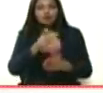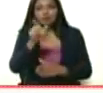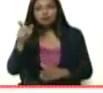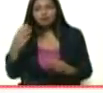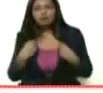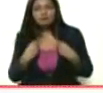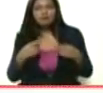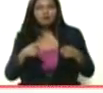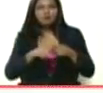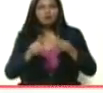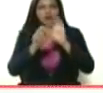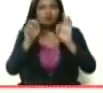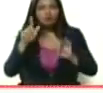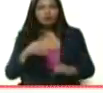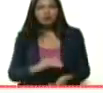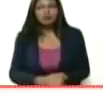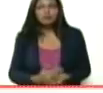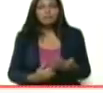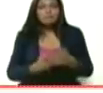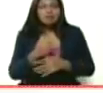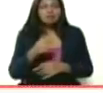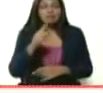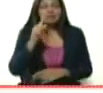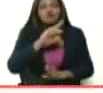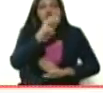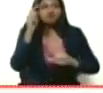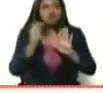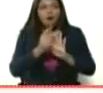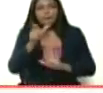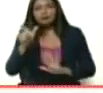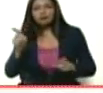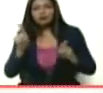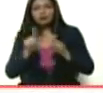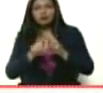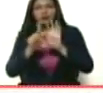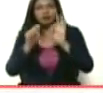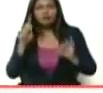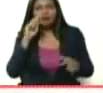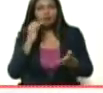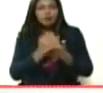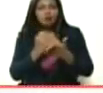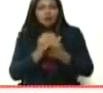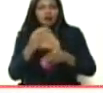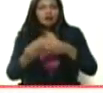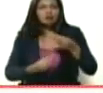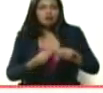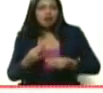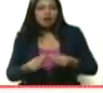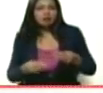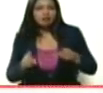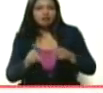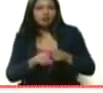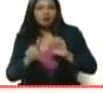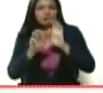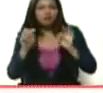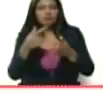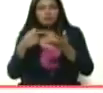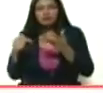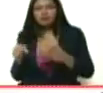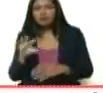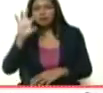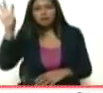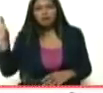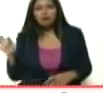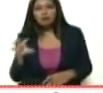habitantes, superando más del 100% cuando comparamos con pruebas realizadas en otros países